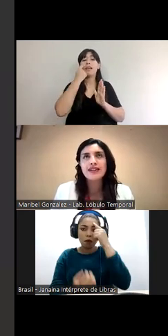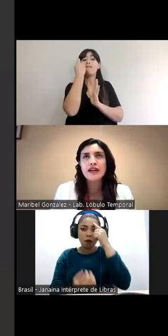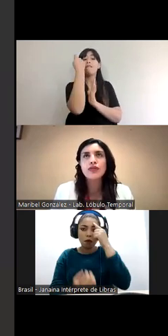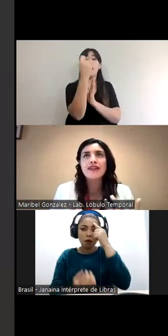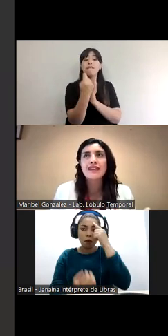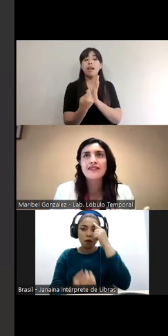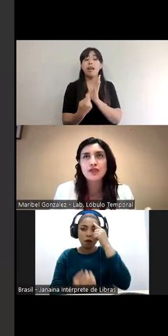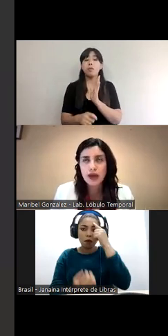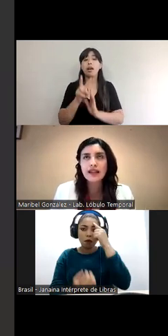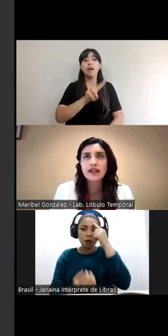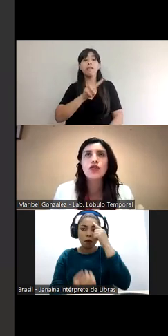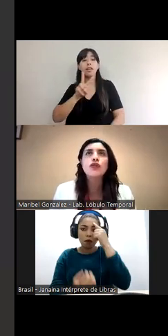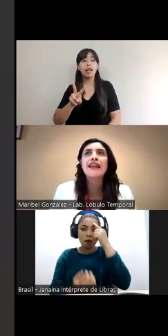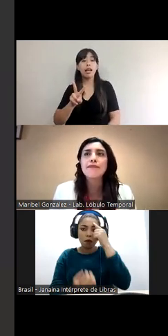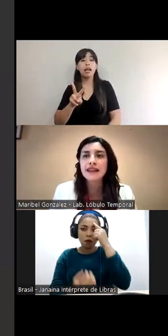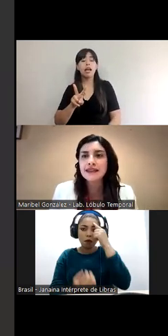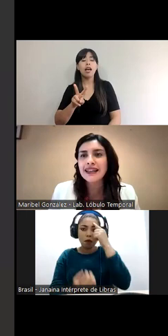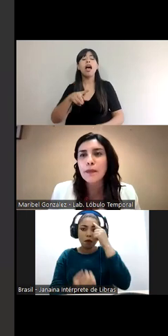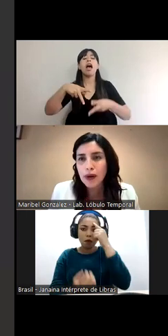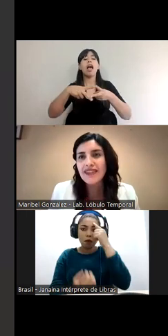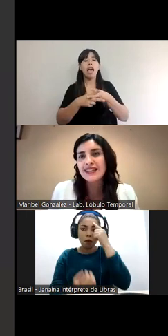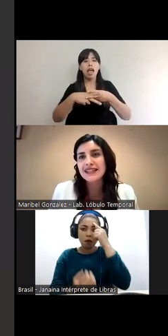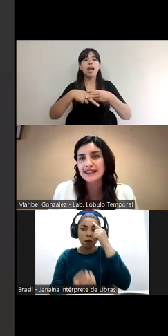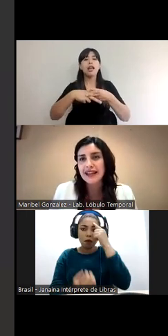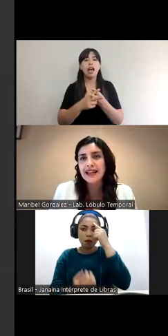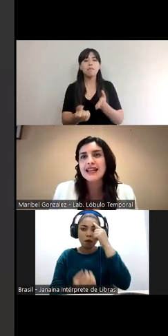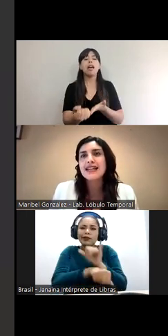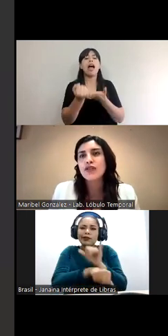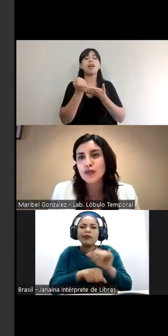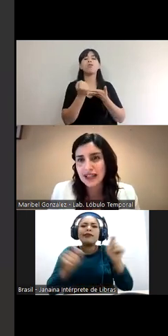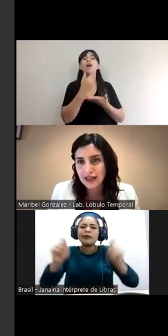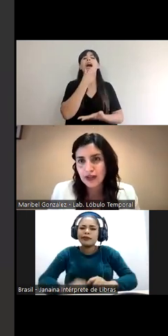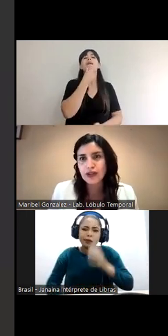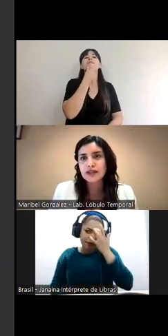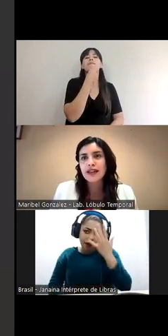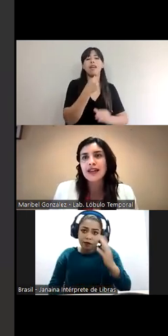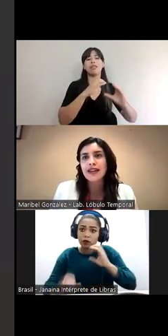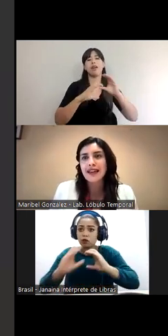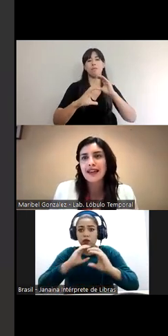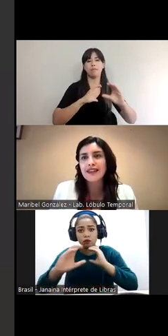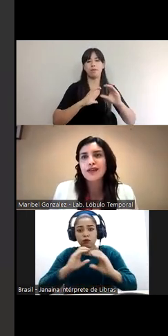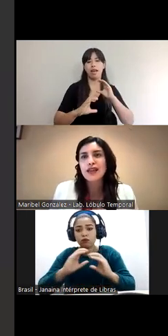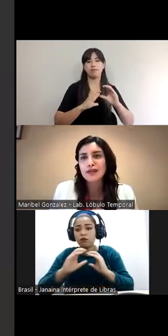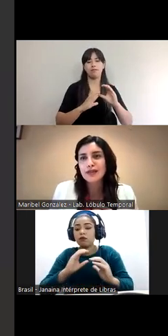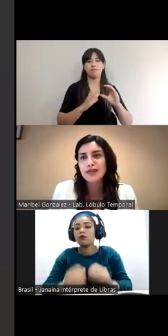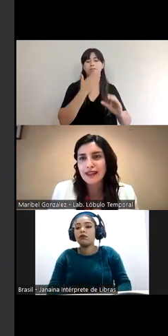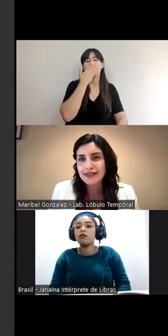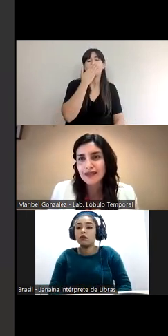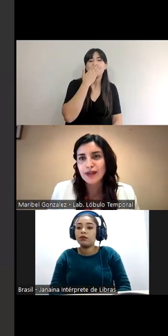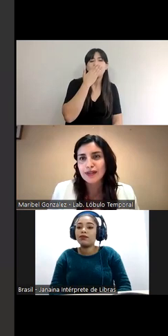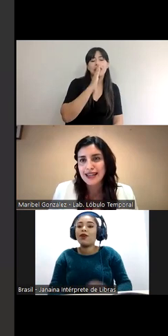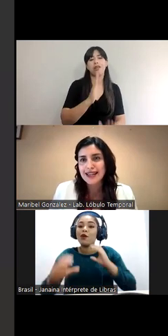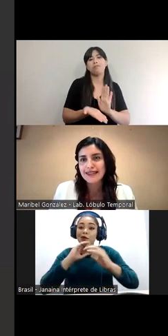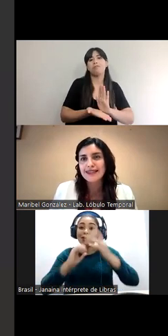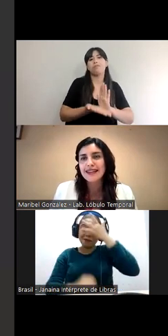del vernáculo visual como una herramienta que puede facilitar la comunicación de los adultos oyentes